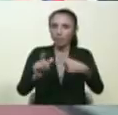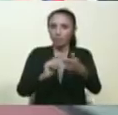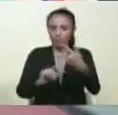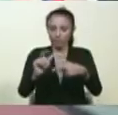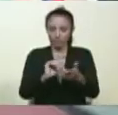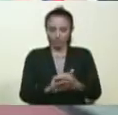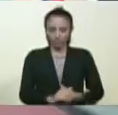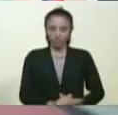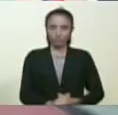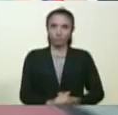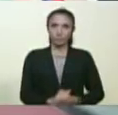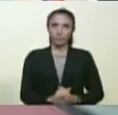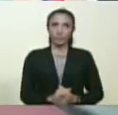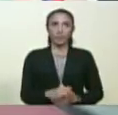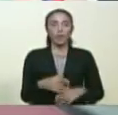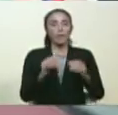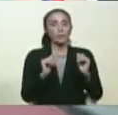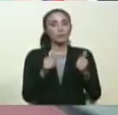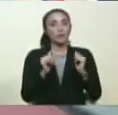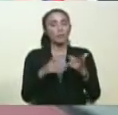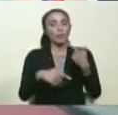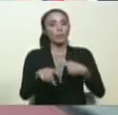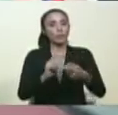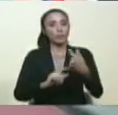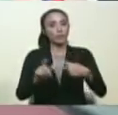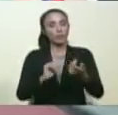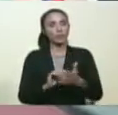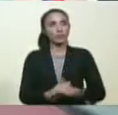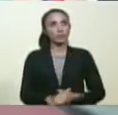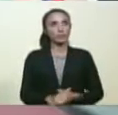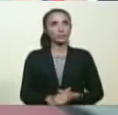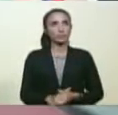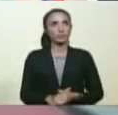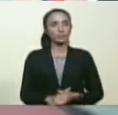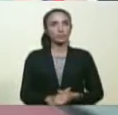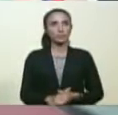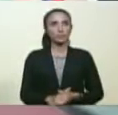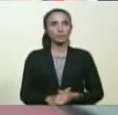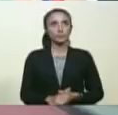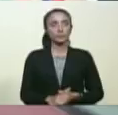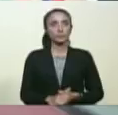amigo mío, empezandito, pues, un chiste que le echa.